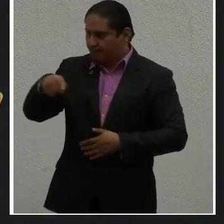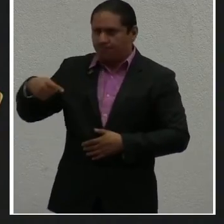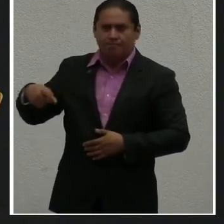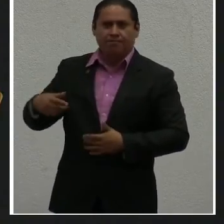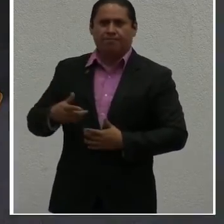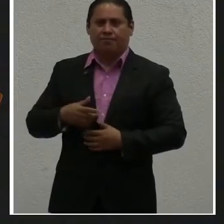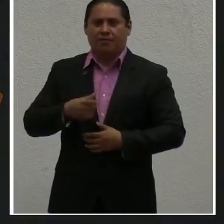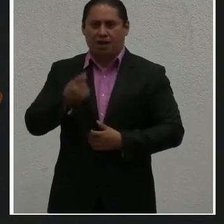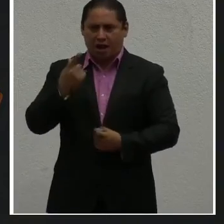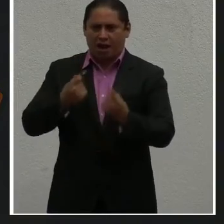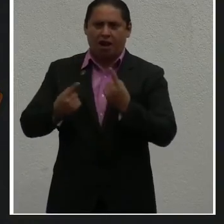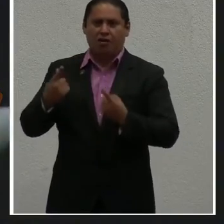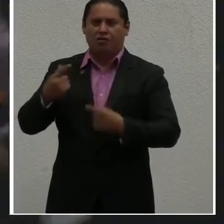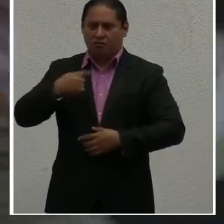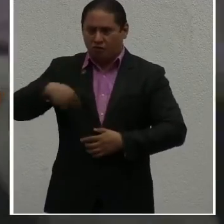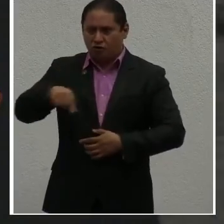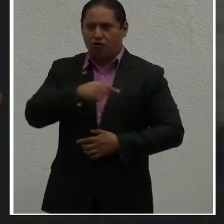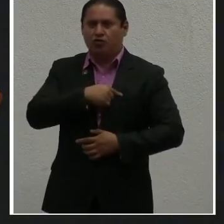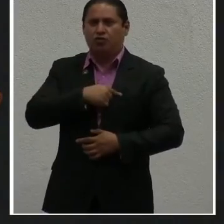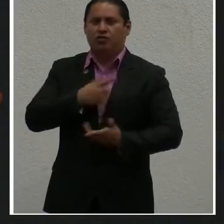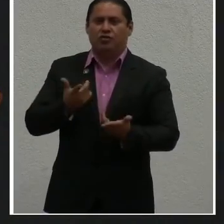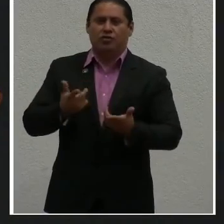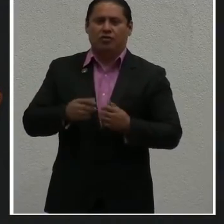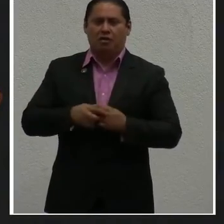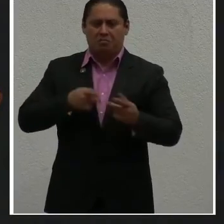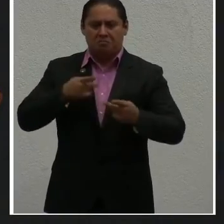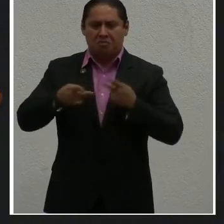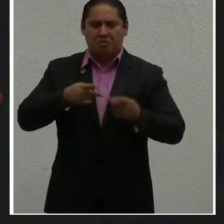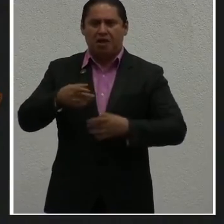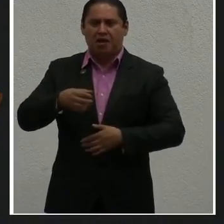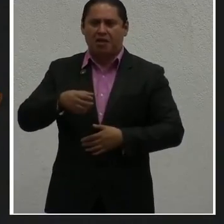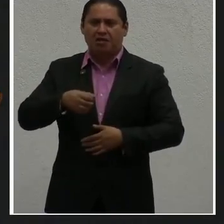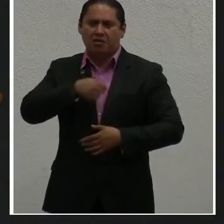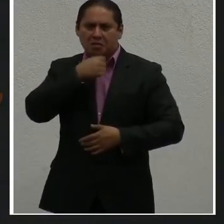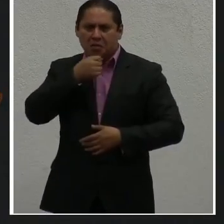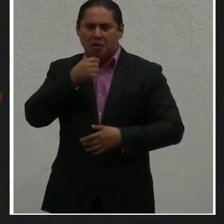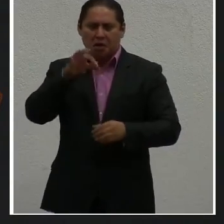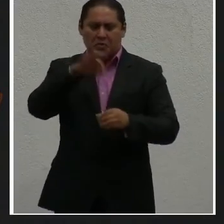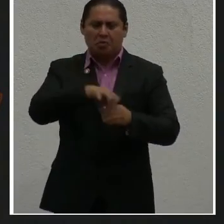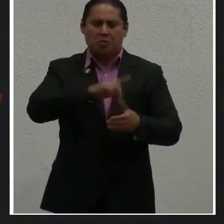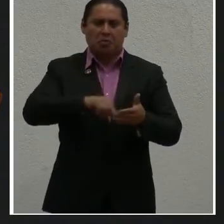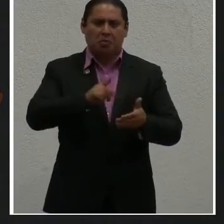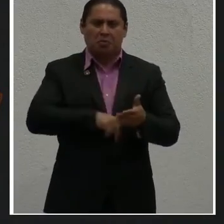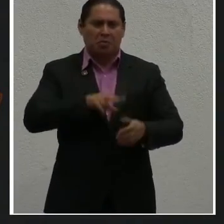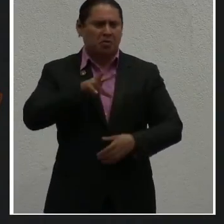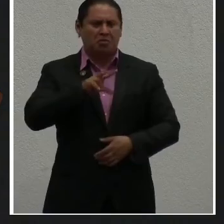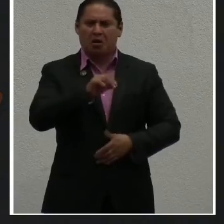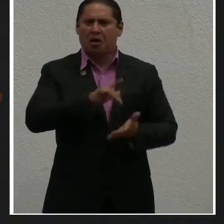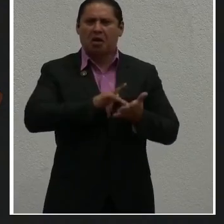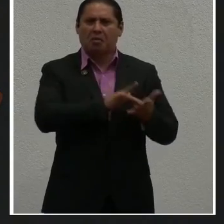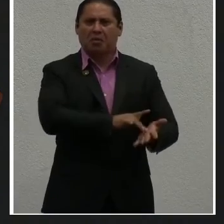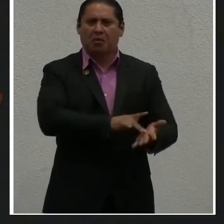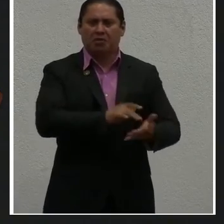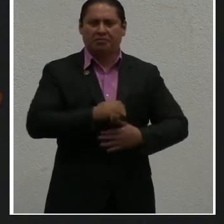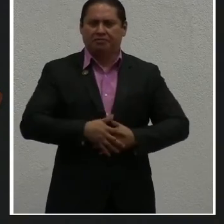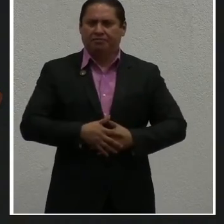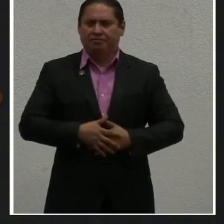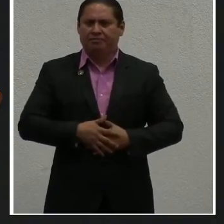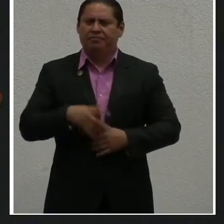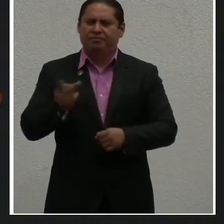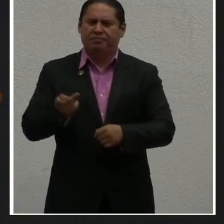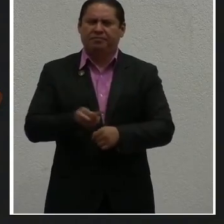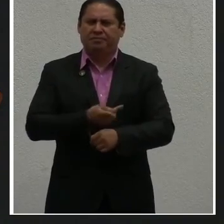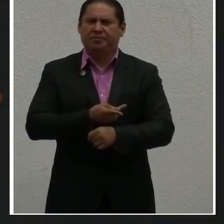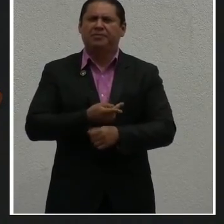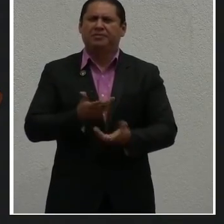algunos presidentes municipales con la vieja práctica de que si no votaste por mí, no te doy apoyo. ¿Qué pasa con esa